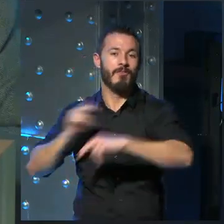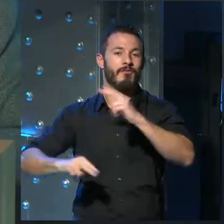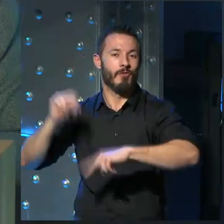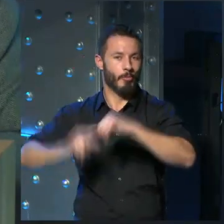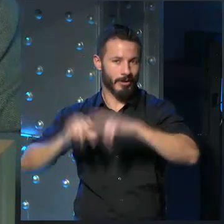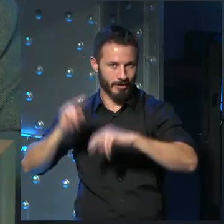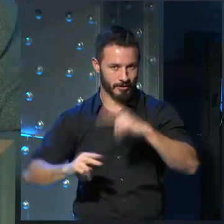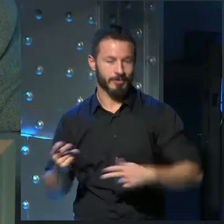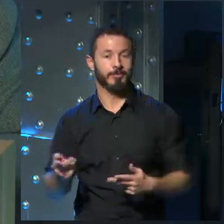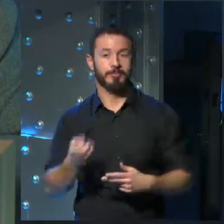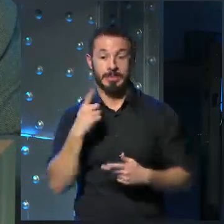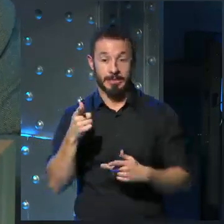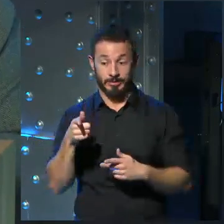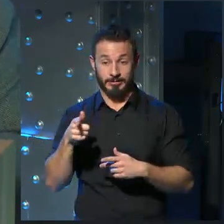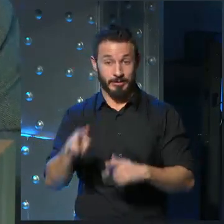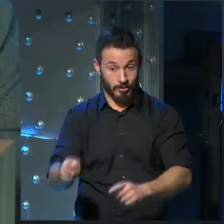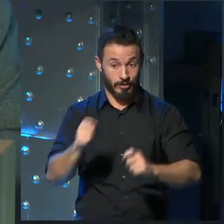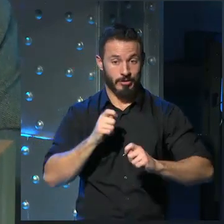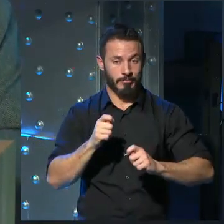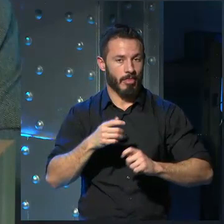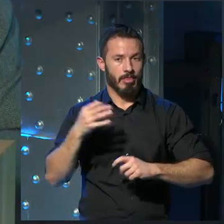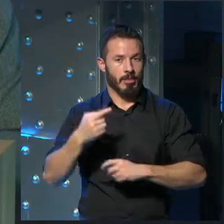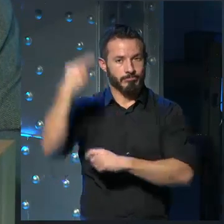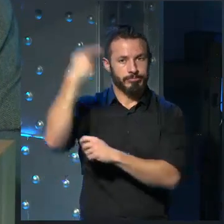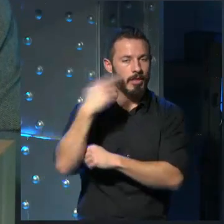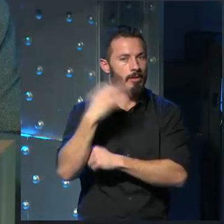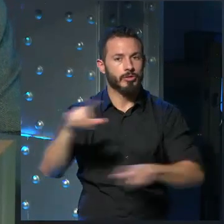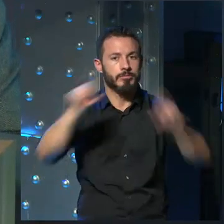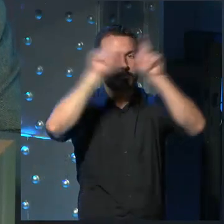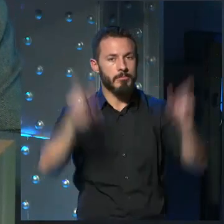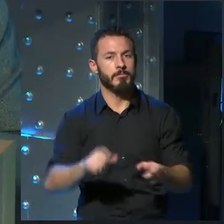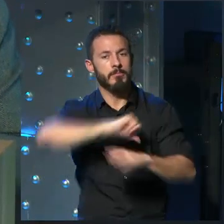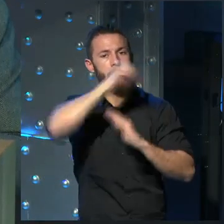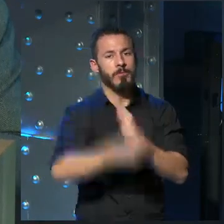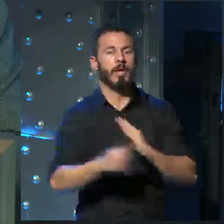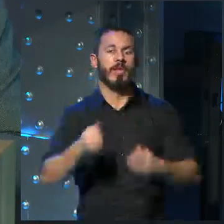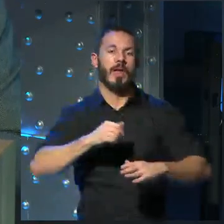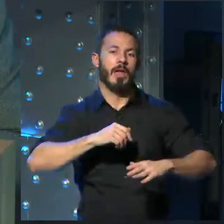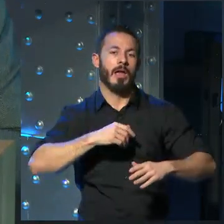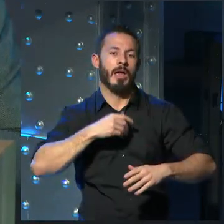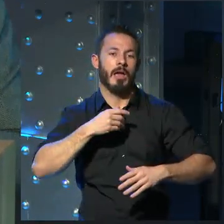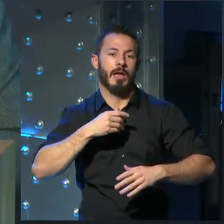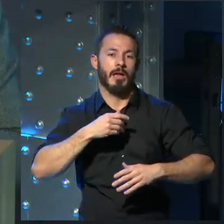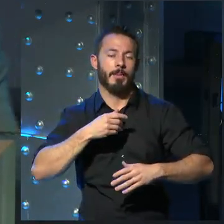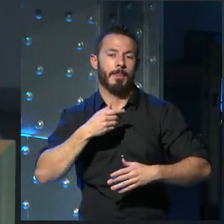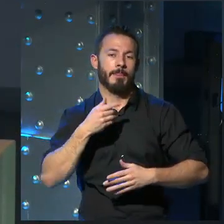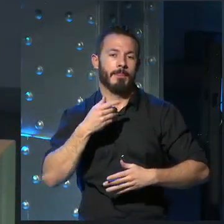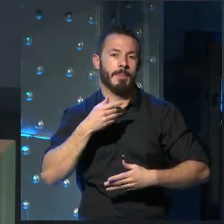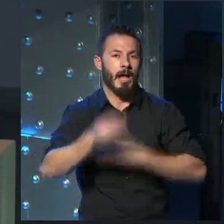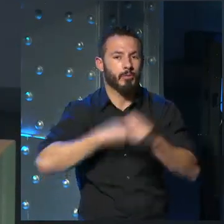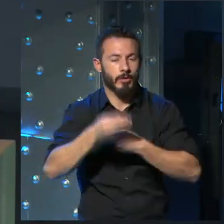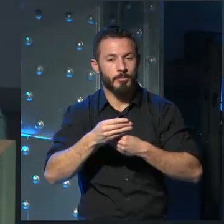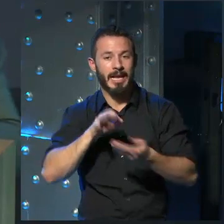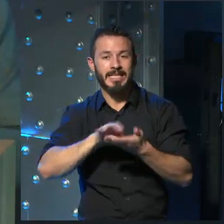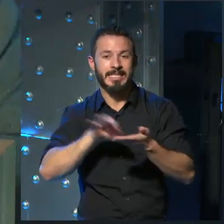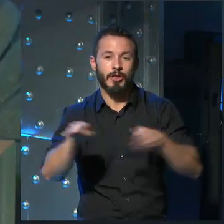obliga a tener un marco de actuación en el que se fomenten servicios transversales. Se